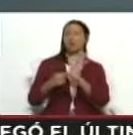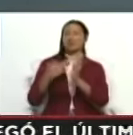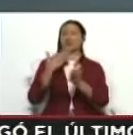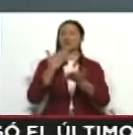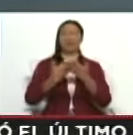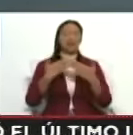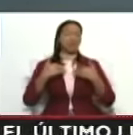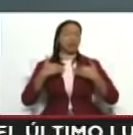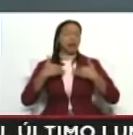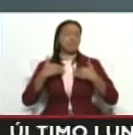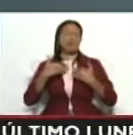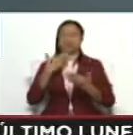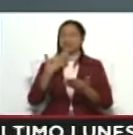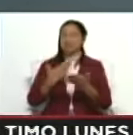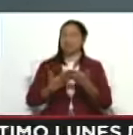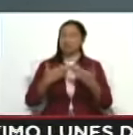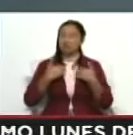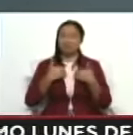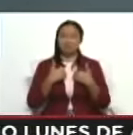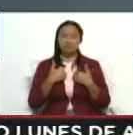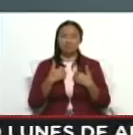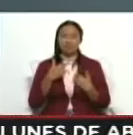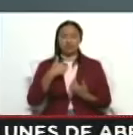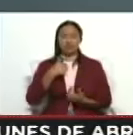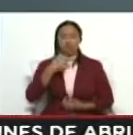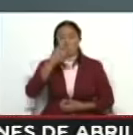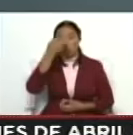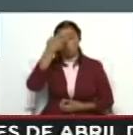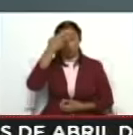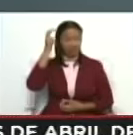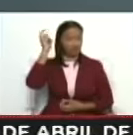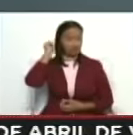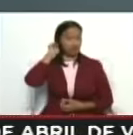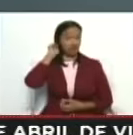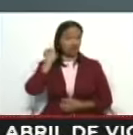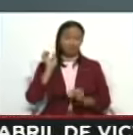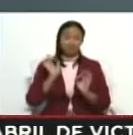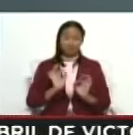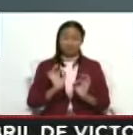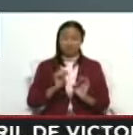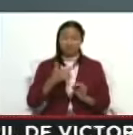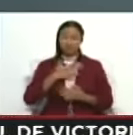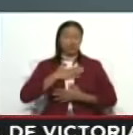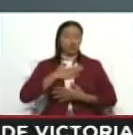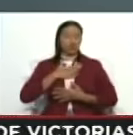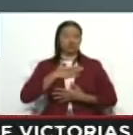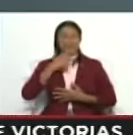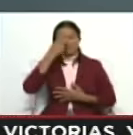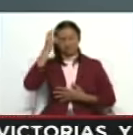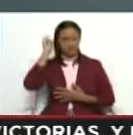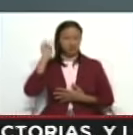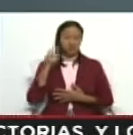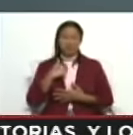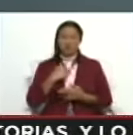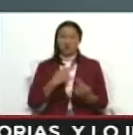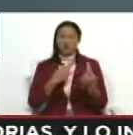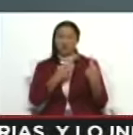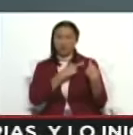él, pues lo decía, yo como canciller del gobierno del malvañado innombrable, yo soy el responsable